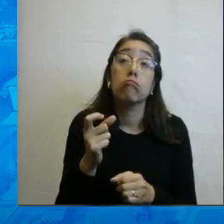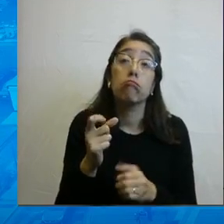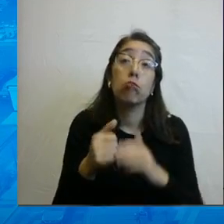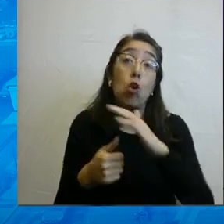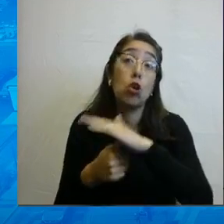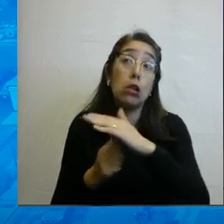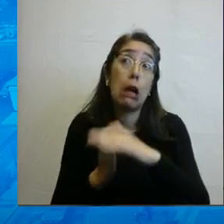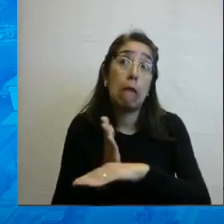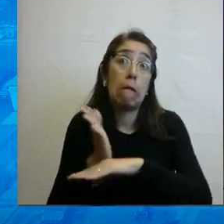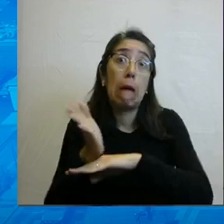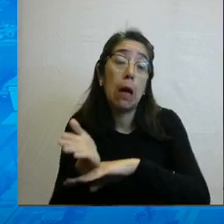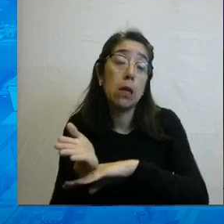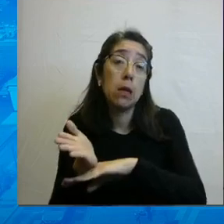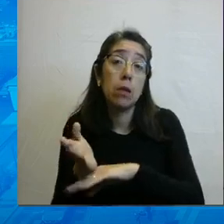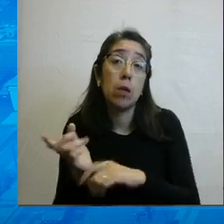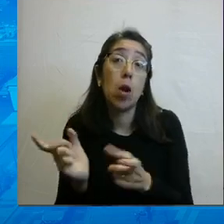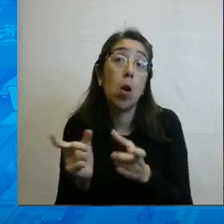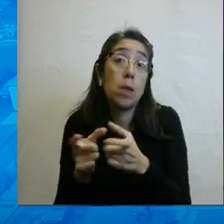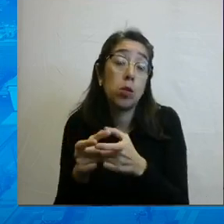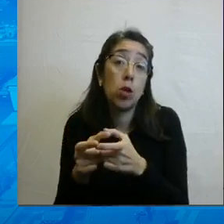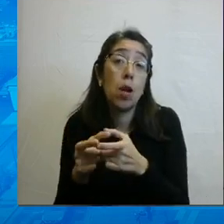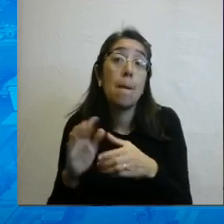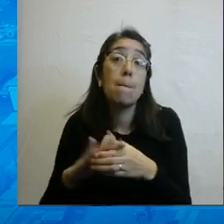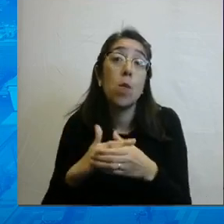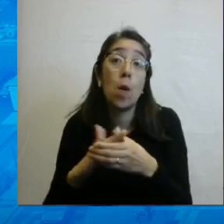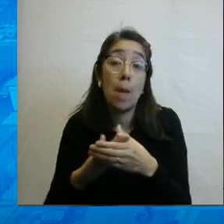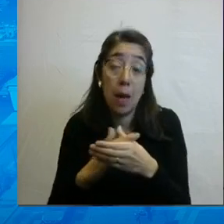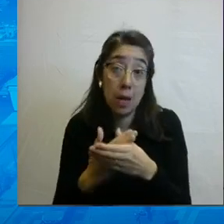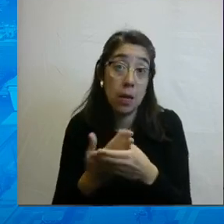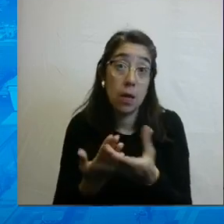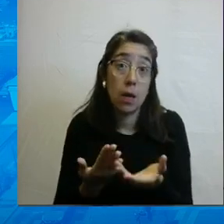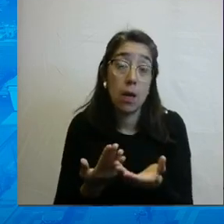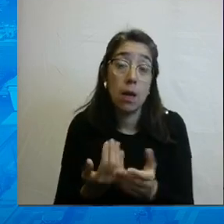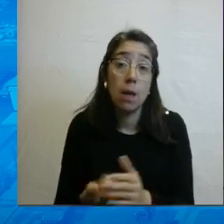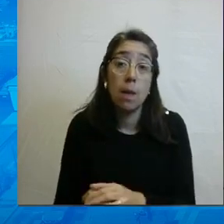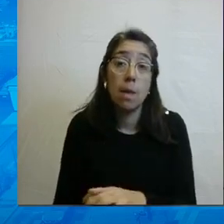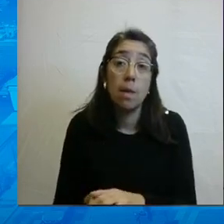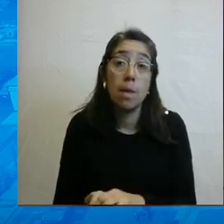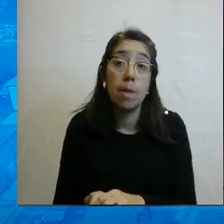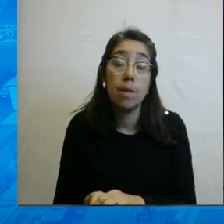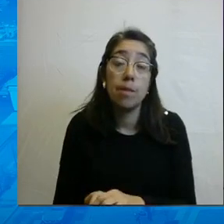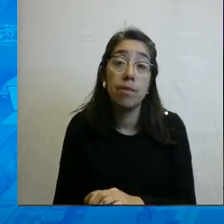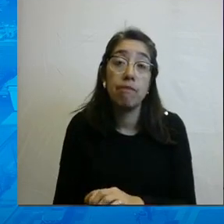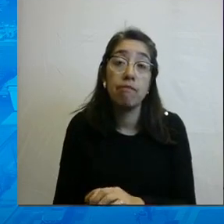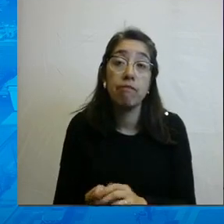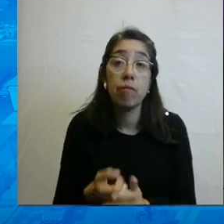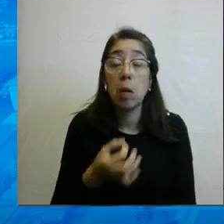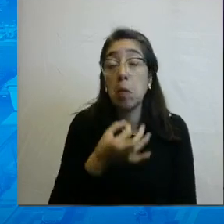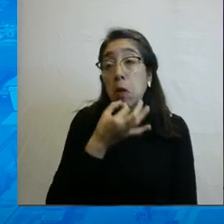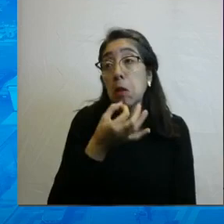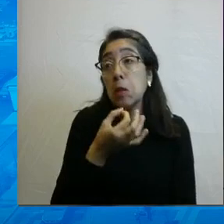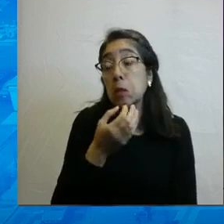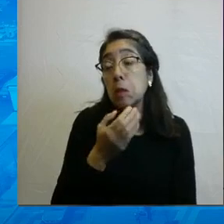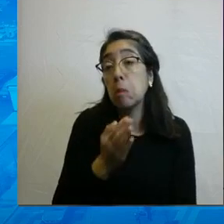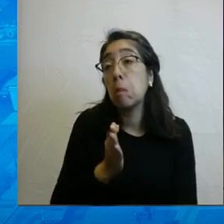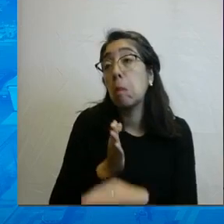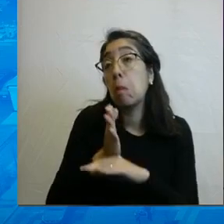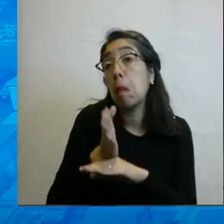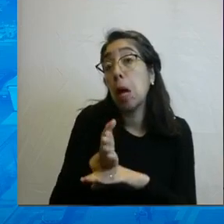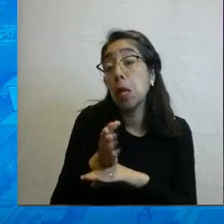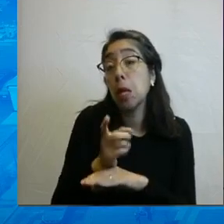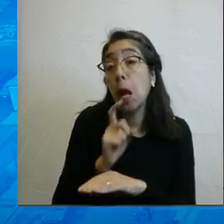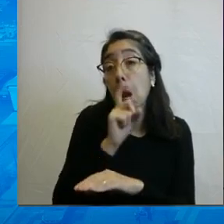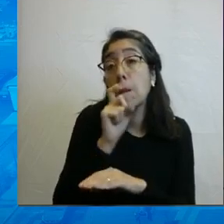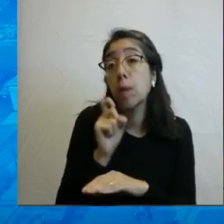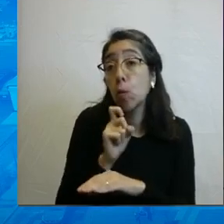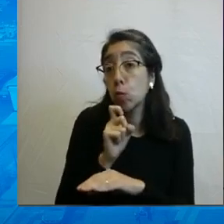porque nosotros tenemos una comisión en Pomaire, que está a cargo de esto, pero dicen vayan a preguntar a la oficina. Han